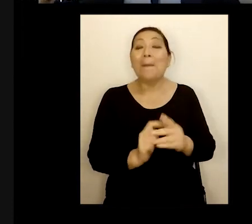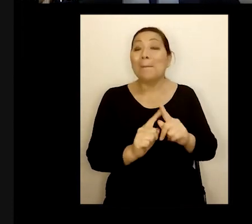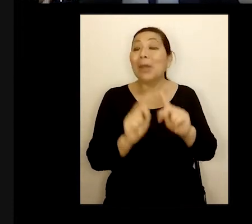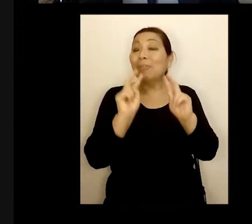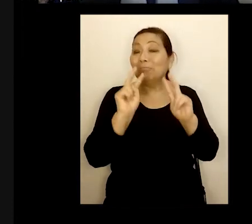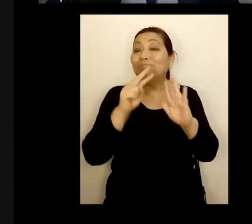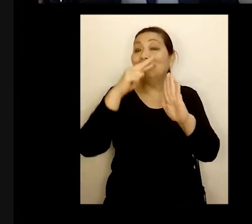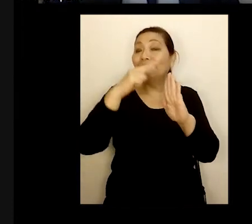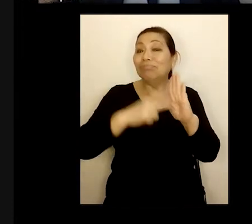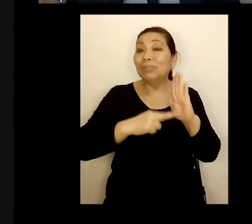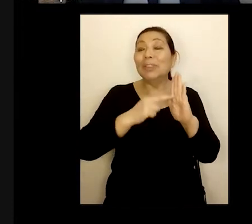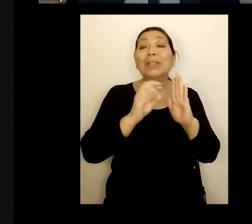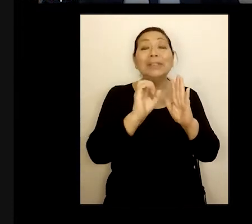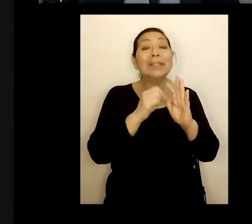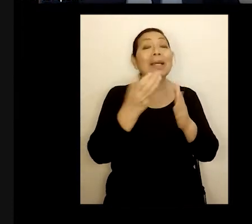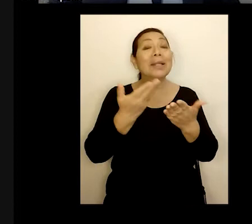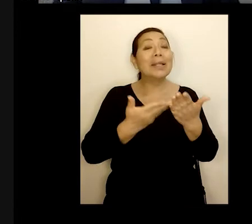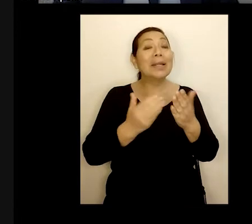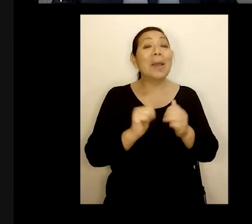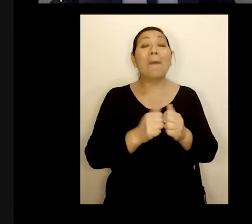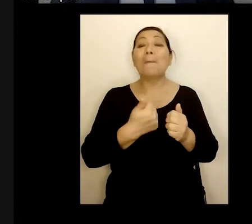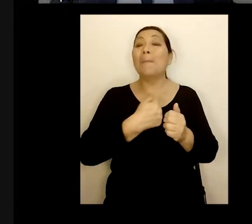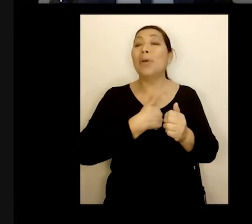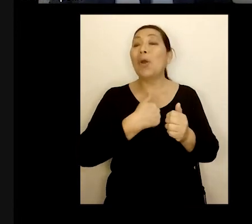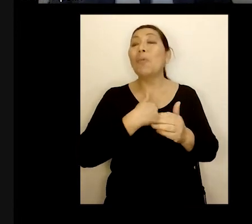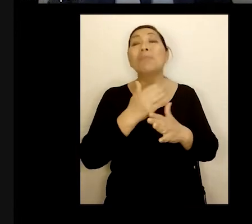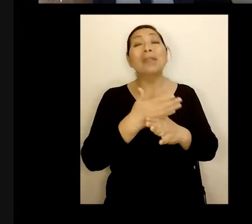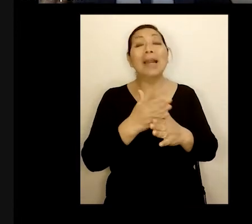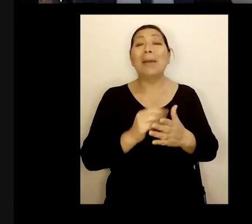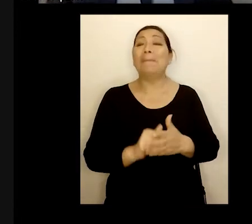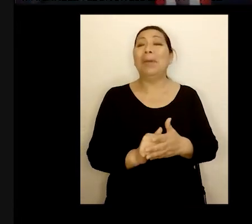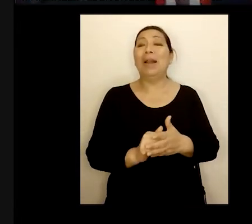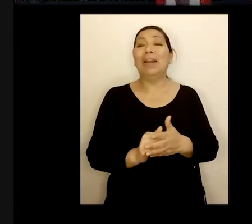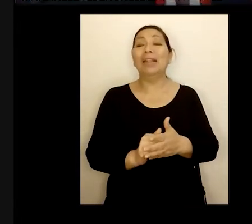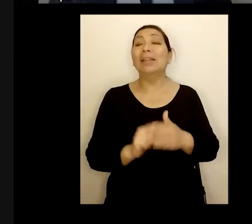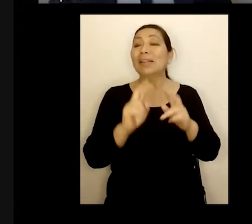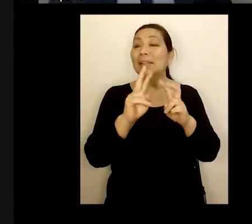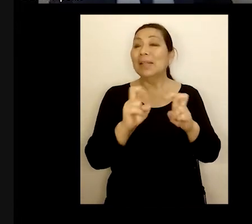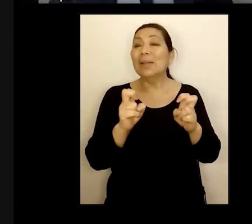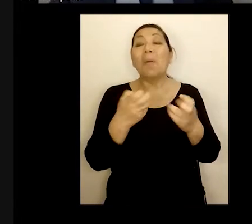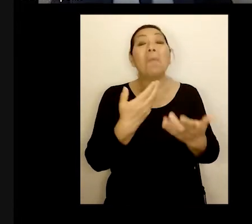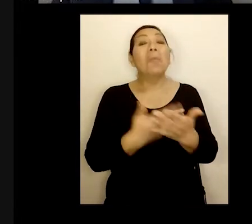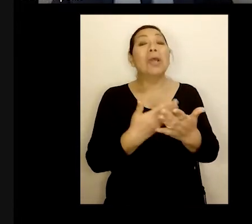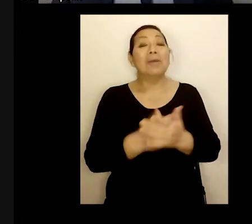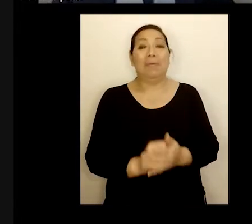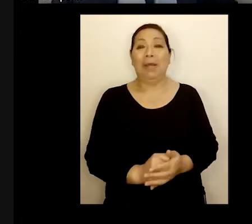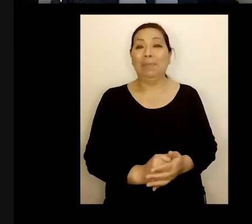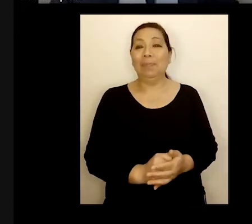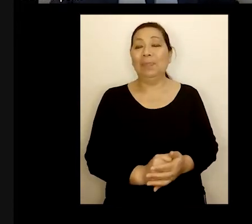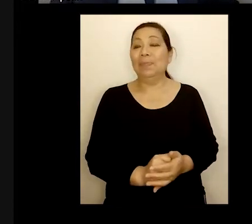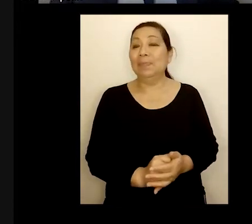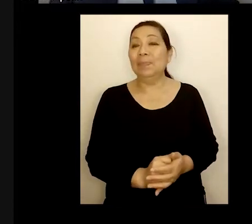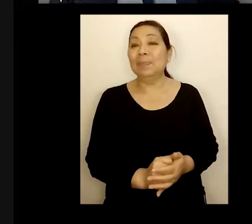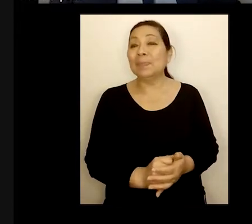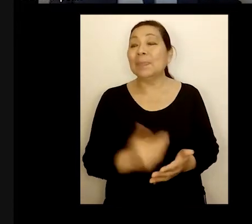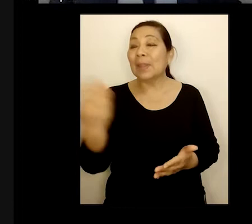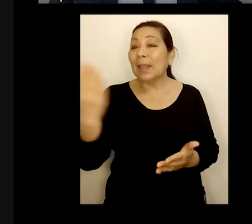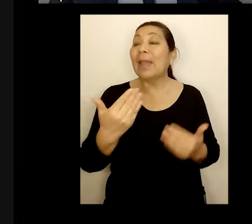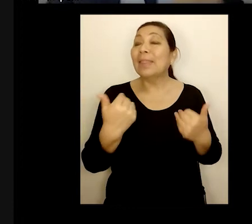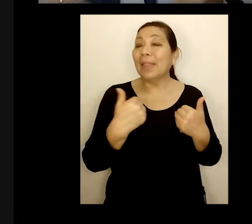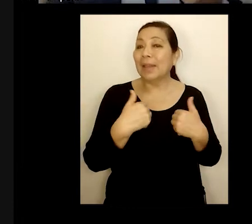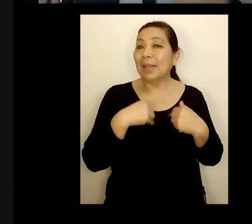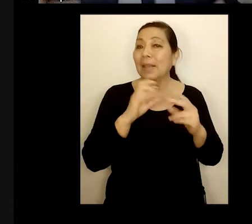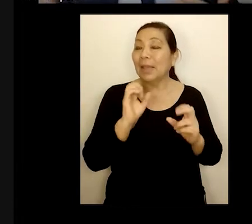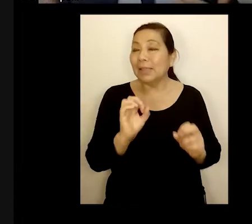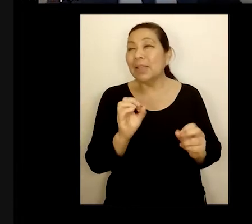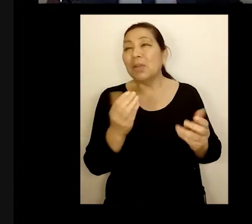Debe verificar que la prueba de oficio no reemplace la actividad propia de las partes y subsanar negligencias probatorias. Y obviamente debe verificar que